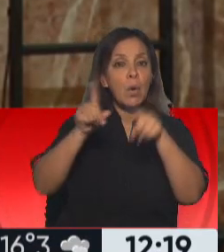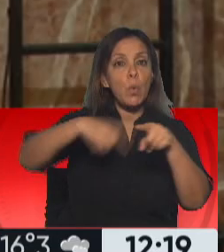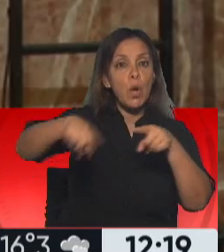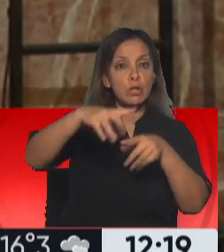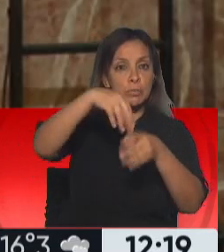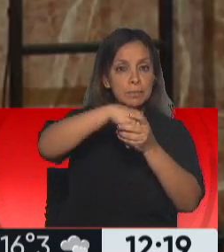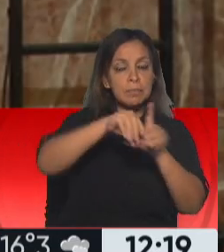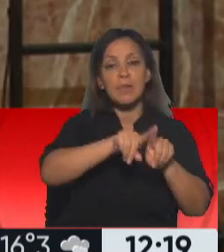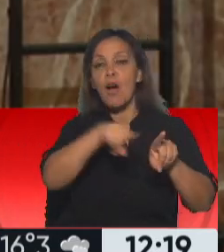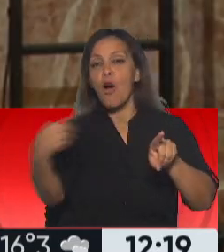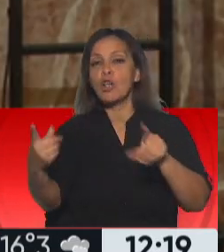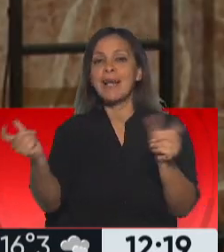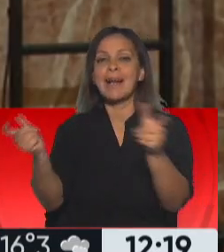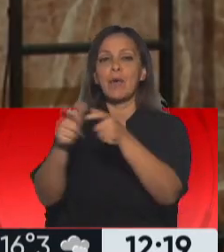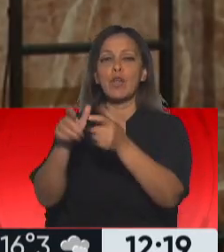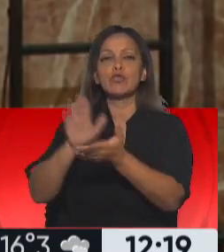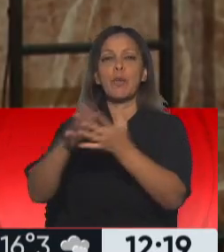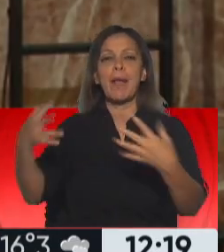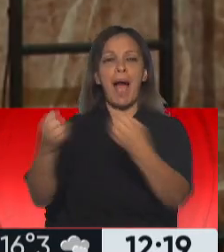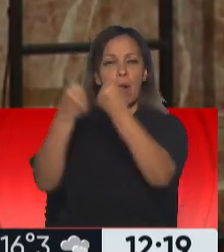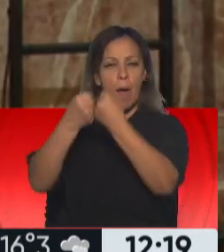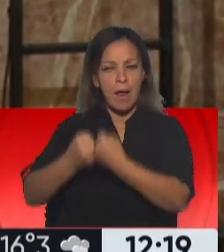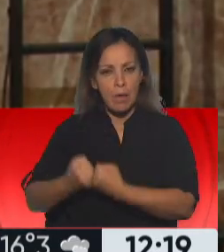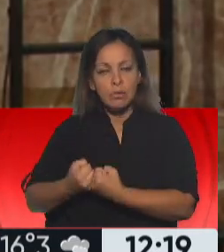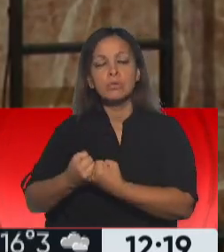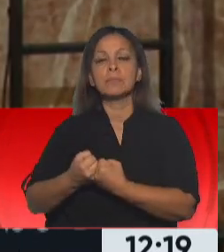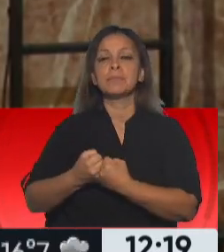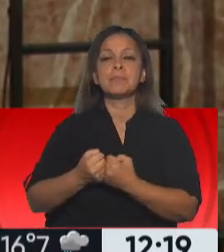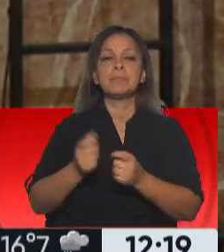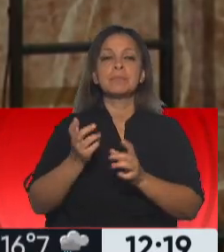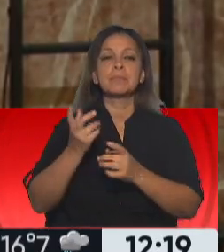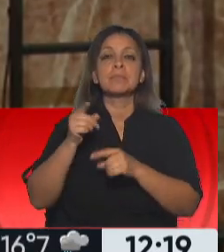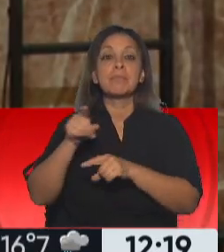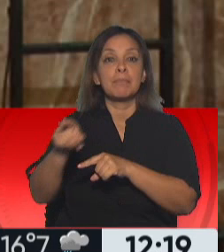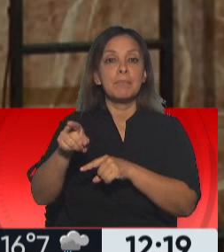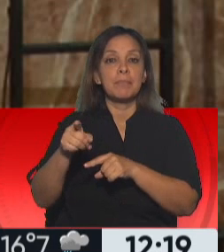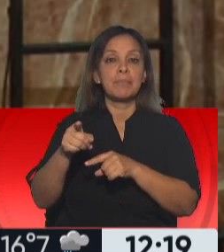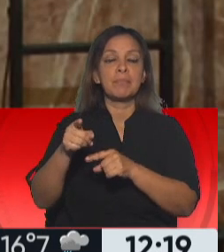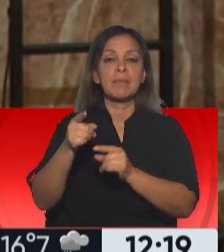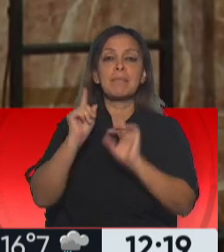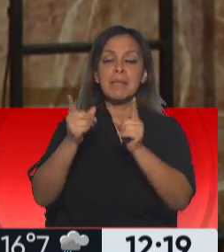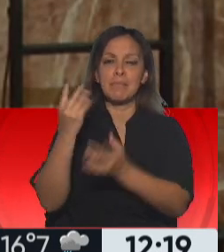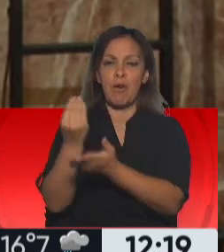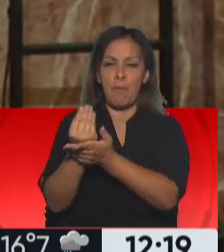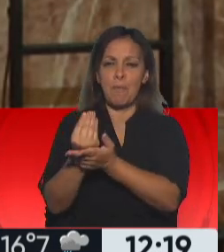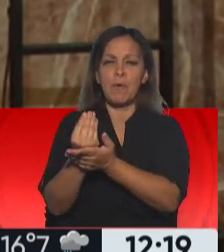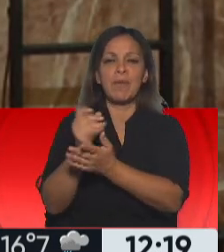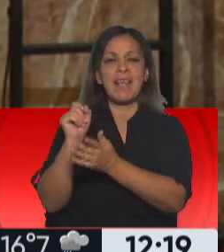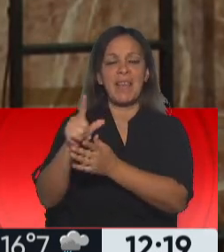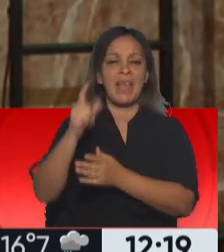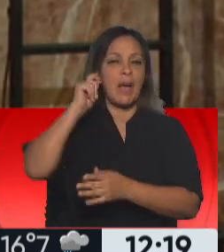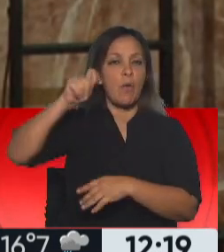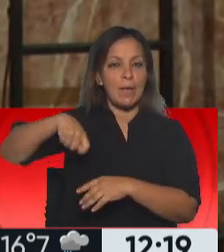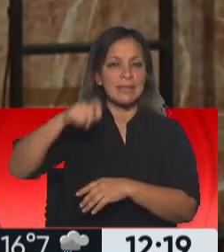de acuerdos, que es otra de las novedades de este Senado Nacional, porque el pliego de Manuel García